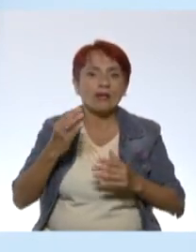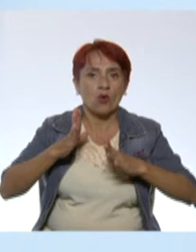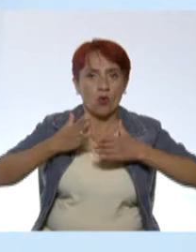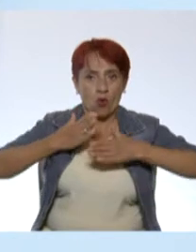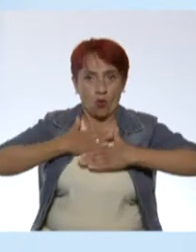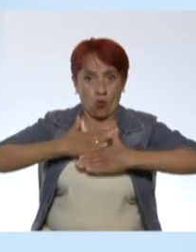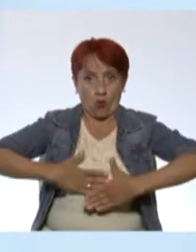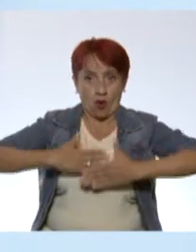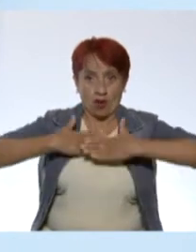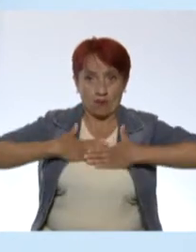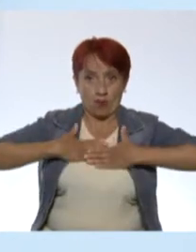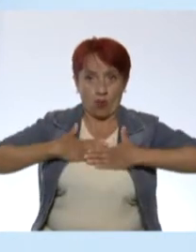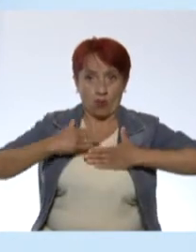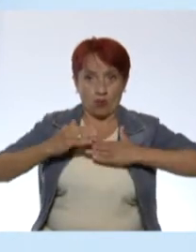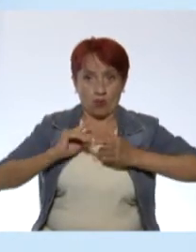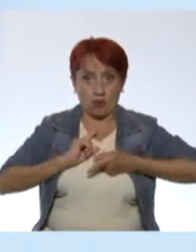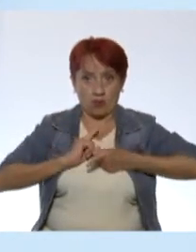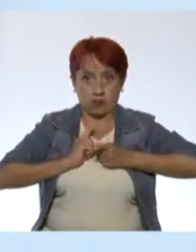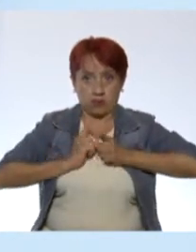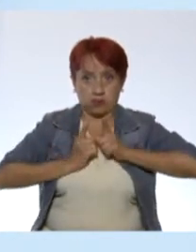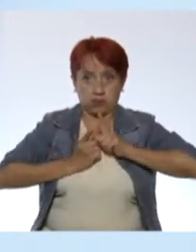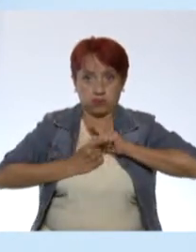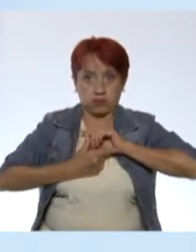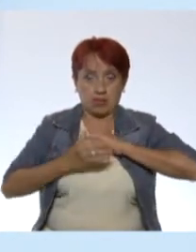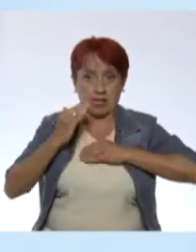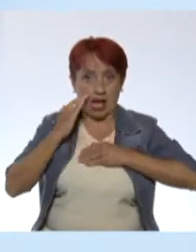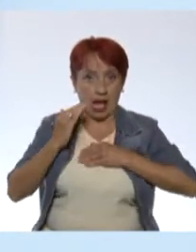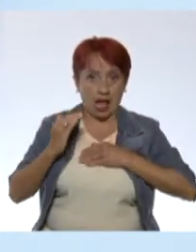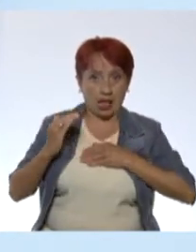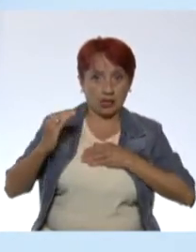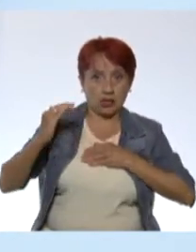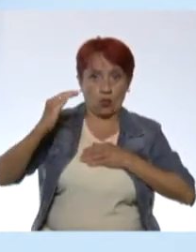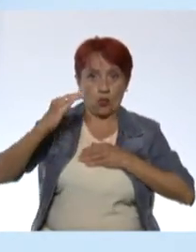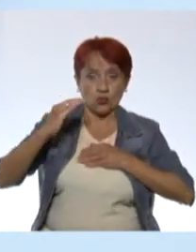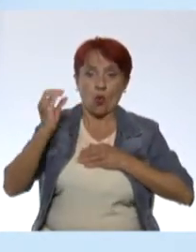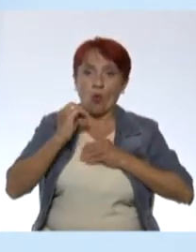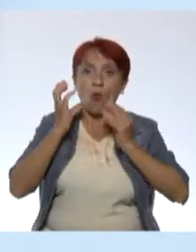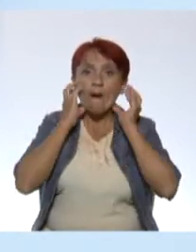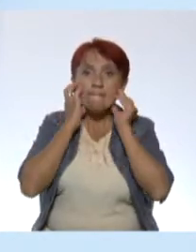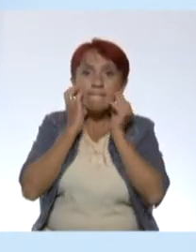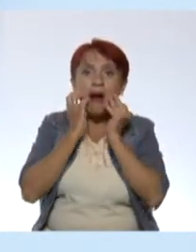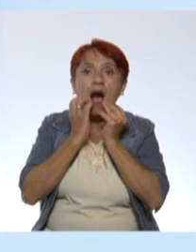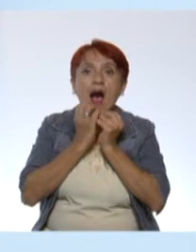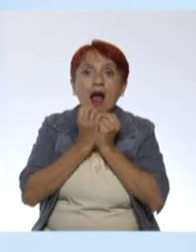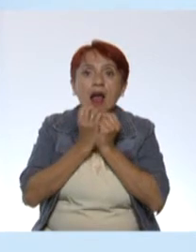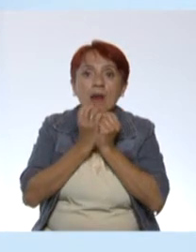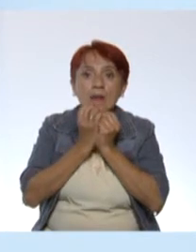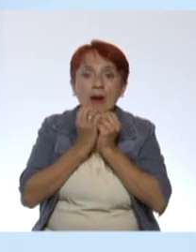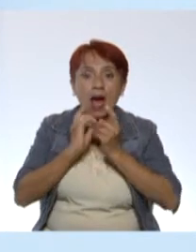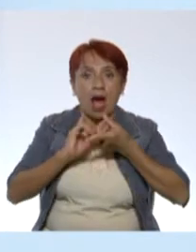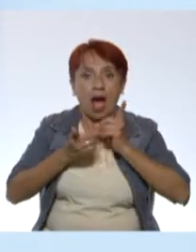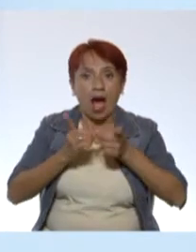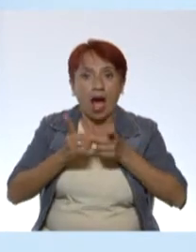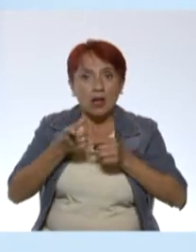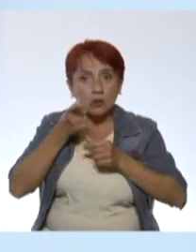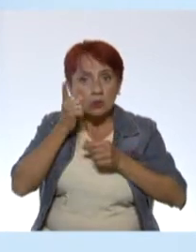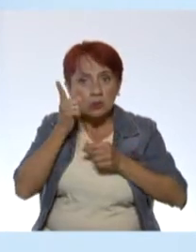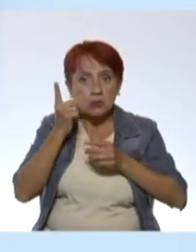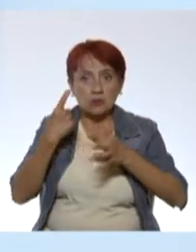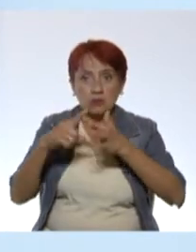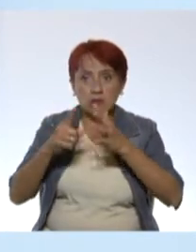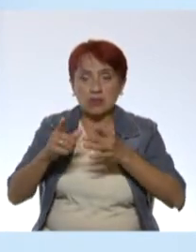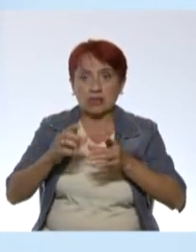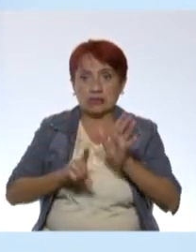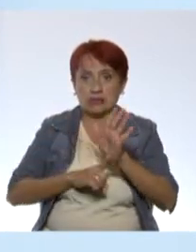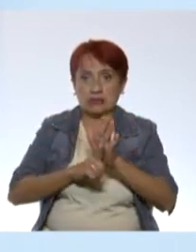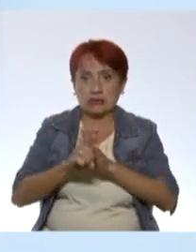con un cuerpo que presenta ya la robustez típica de esa etapa, quizás presente barba, unos genitales bien definidos,